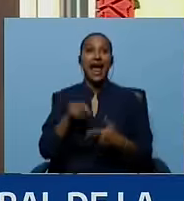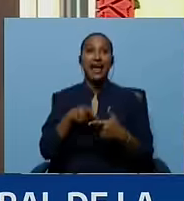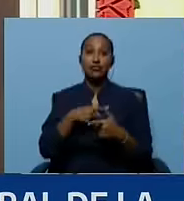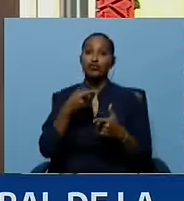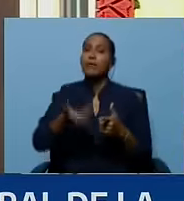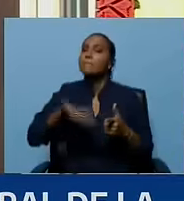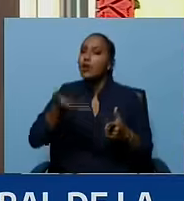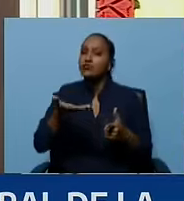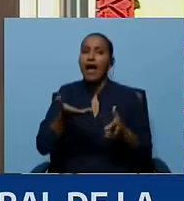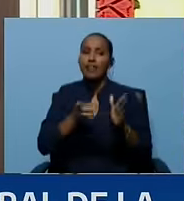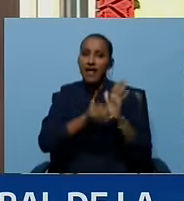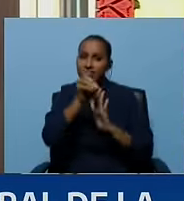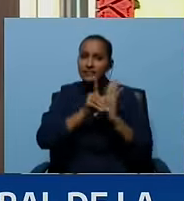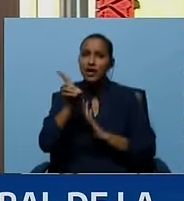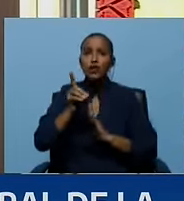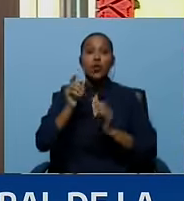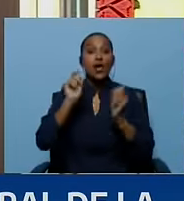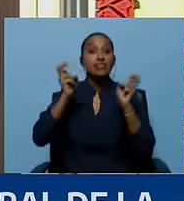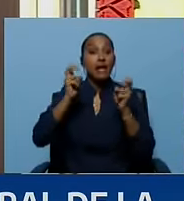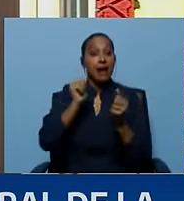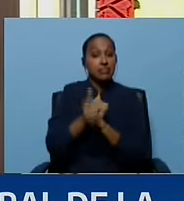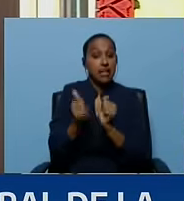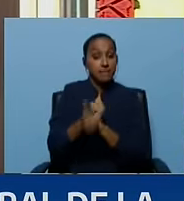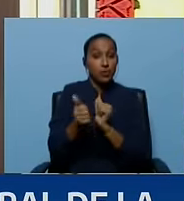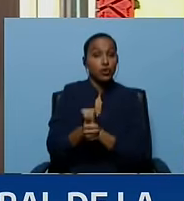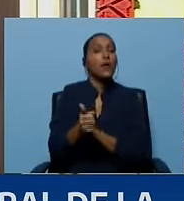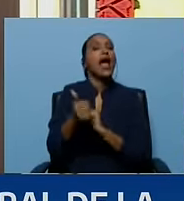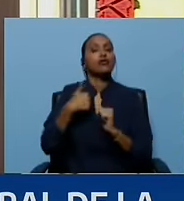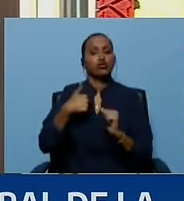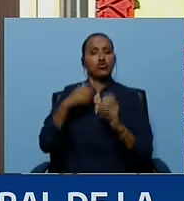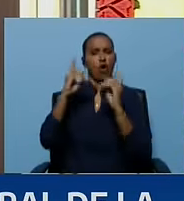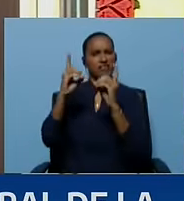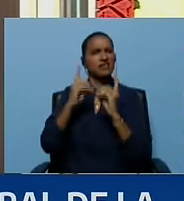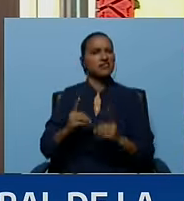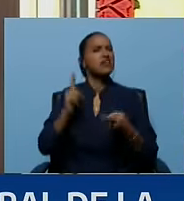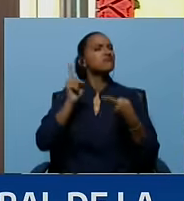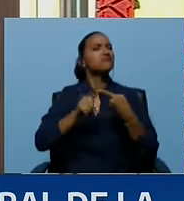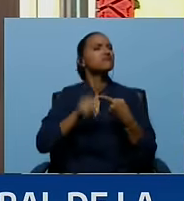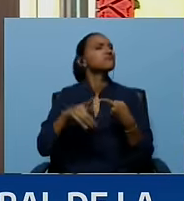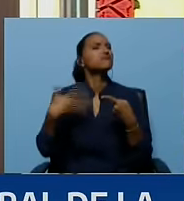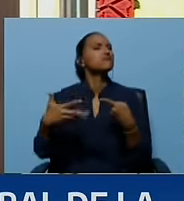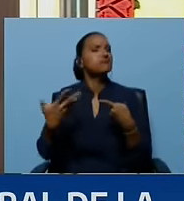deportivo. En primer lugar, he decidido